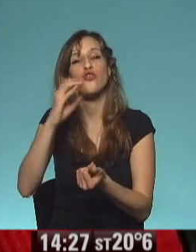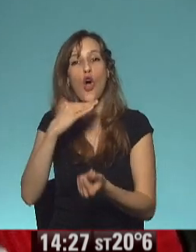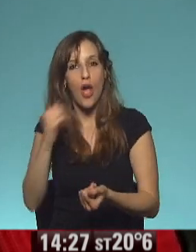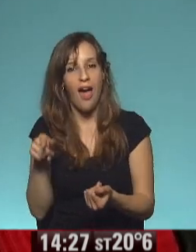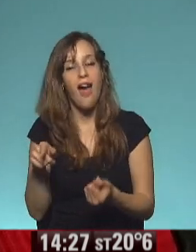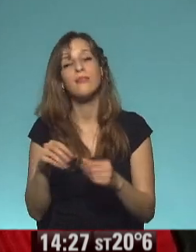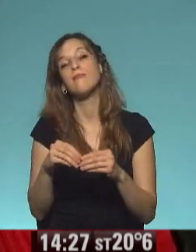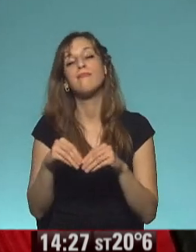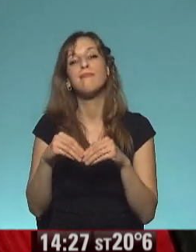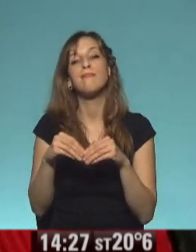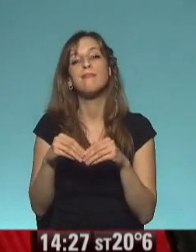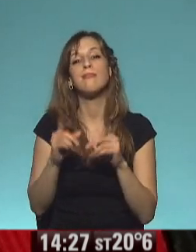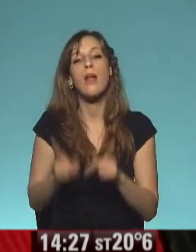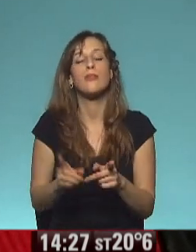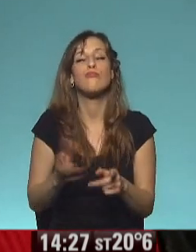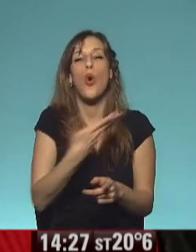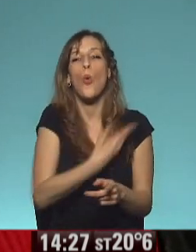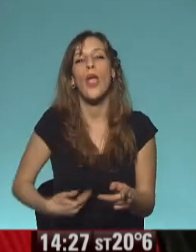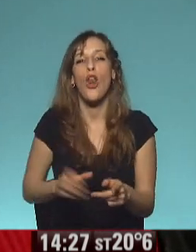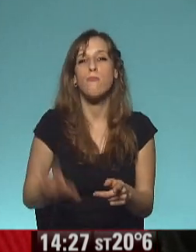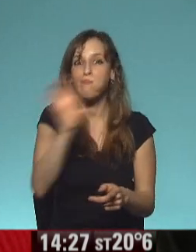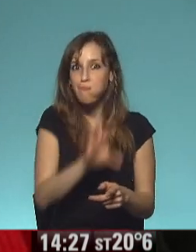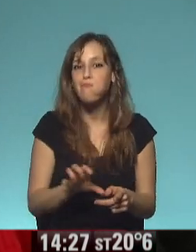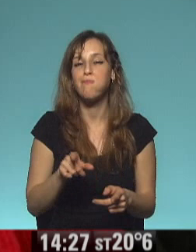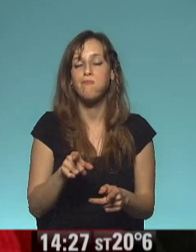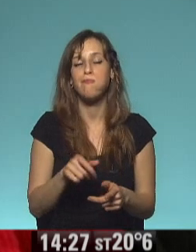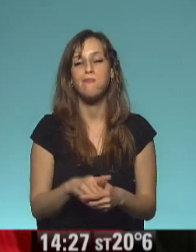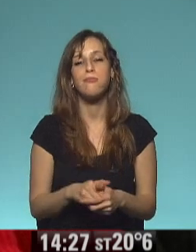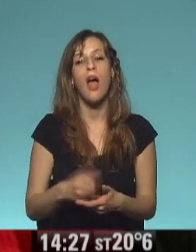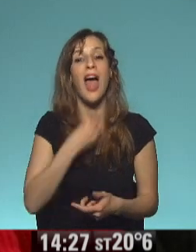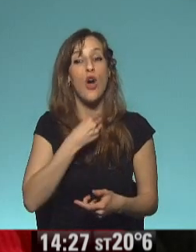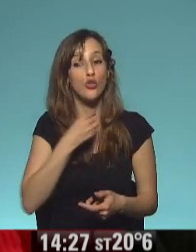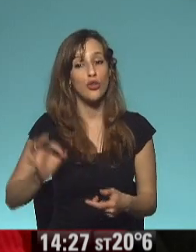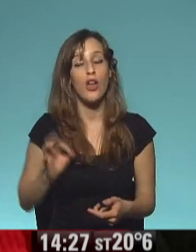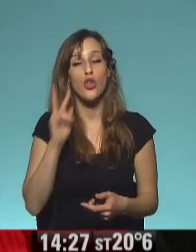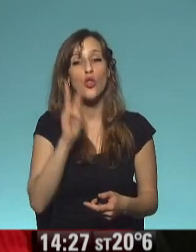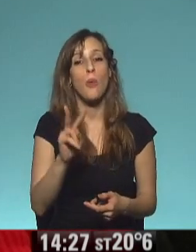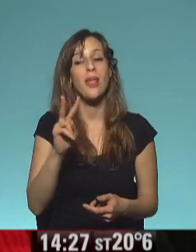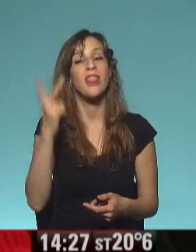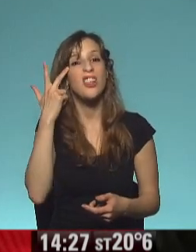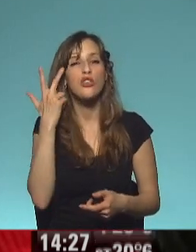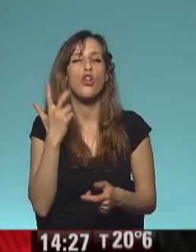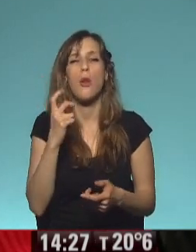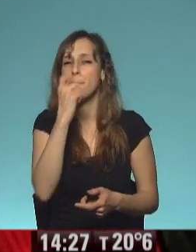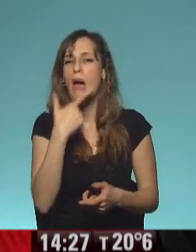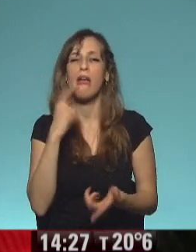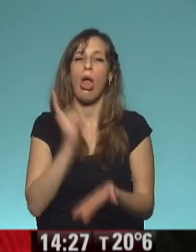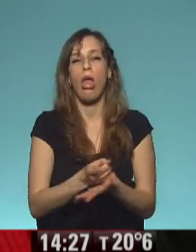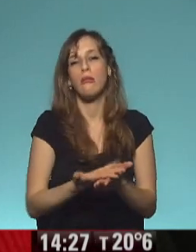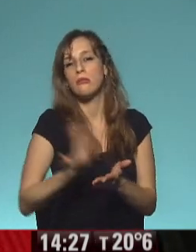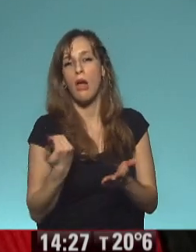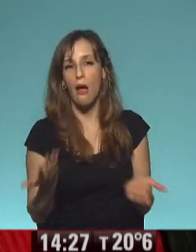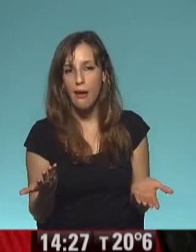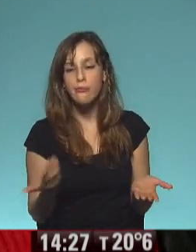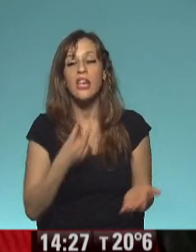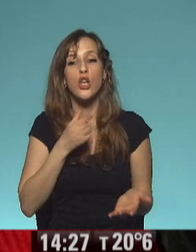los 2.300 gobiernos locales de todo el país. Como es sabido, en agosto del 2018 Macri lo eliminó por decreto. Quería saber si como parte de la agenda